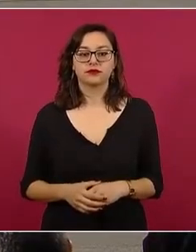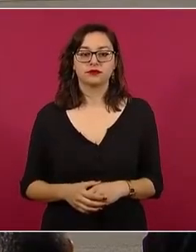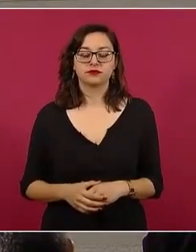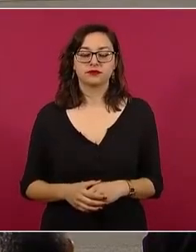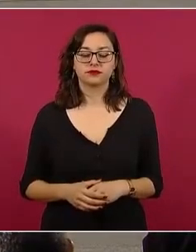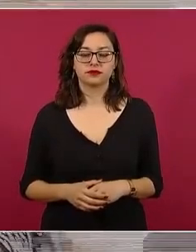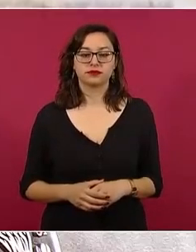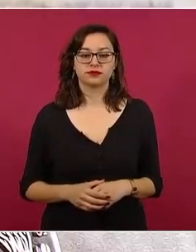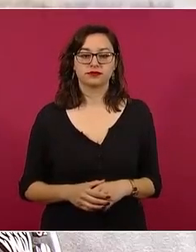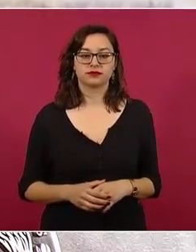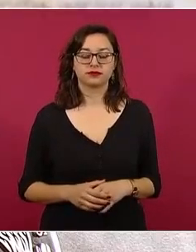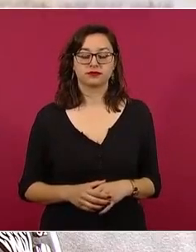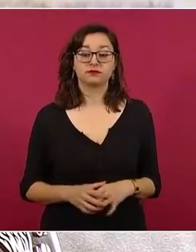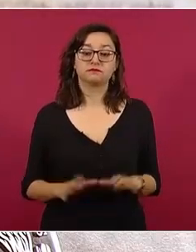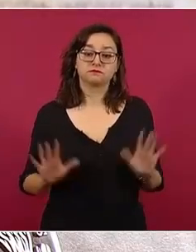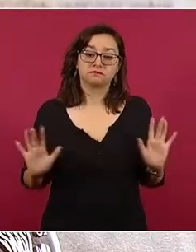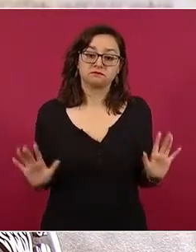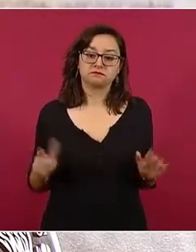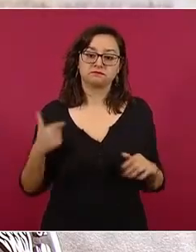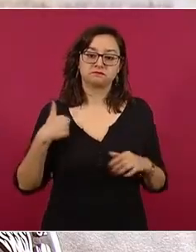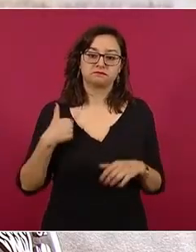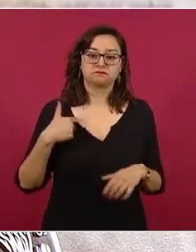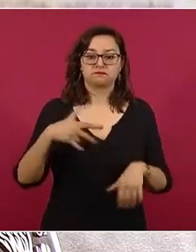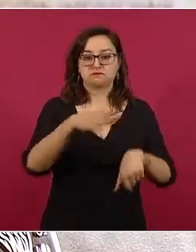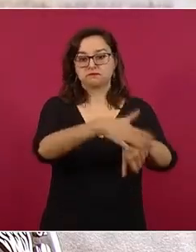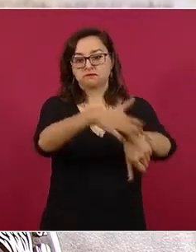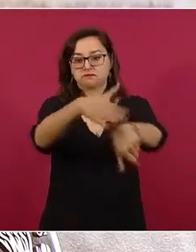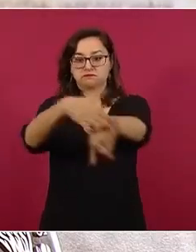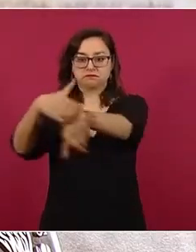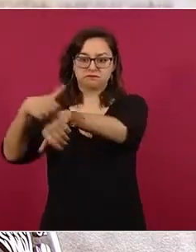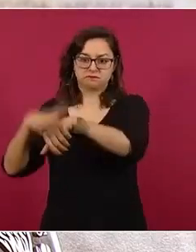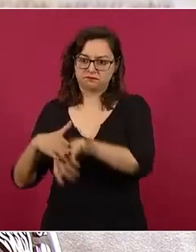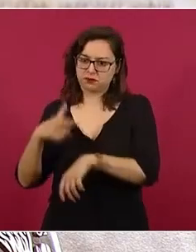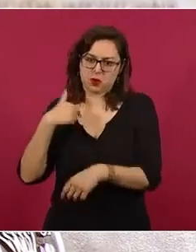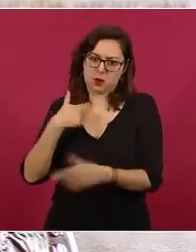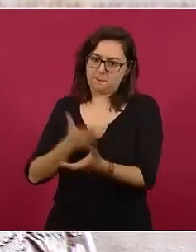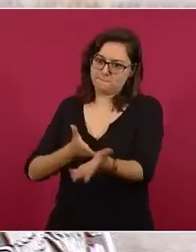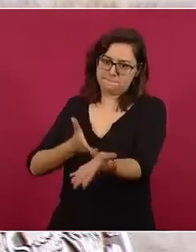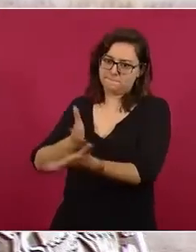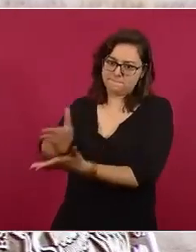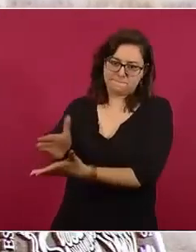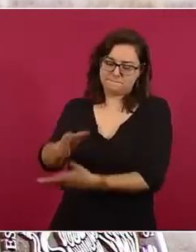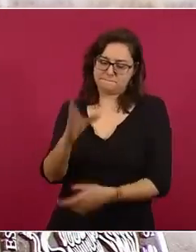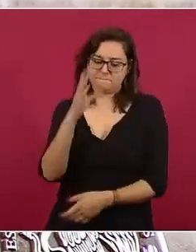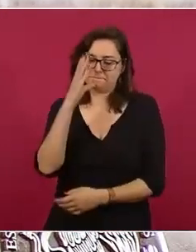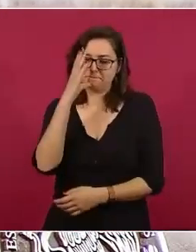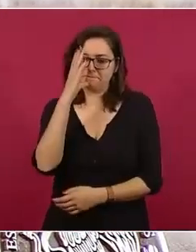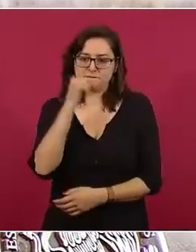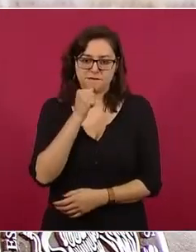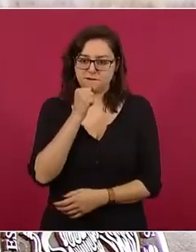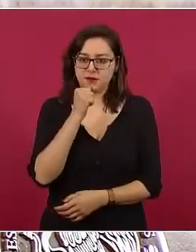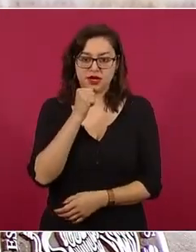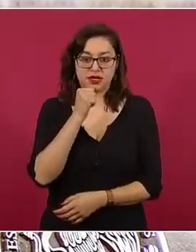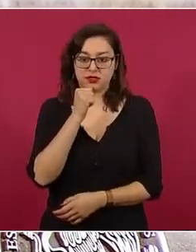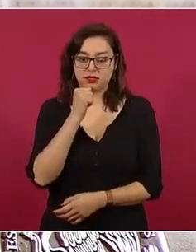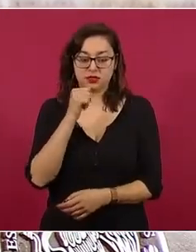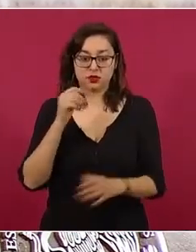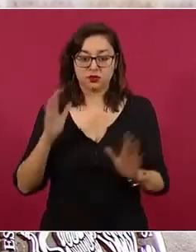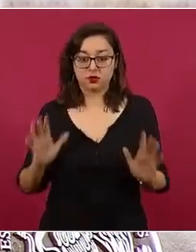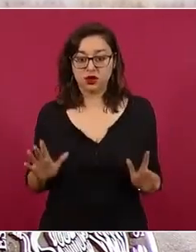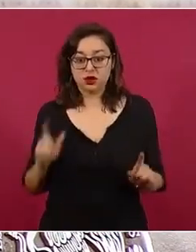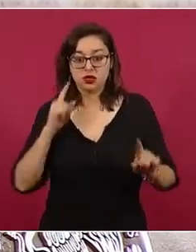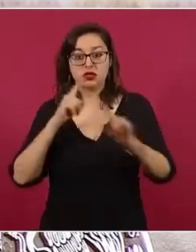Entonces, es un llamado general, no es intromisión. No sé quién